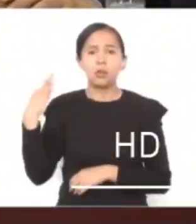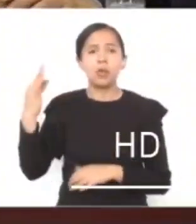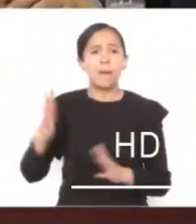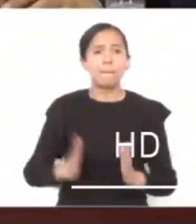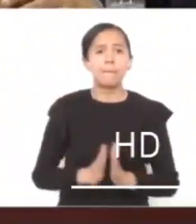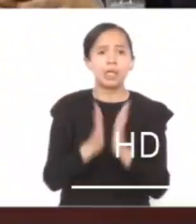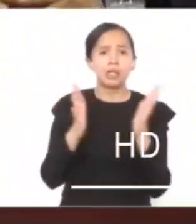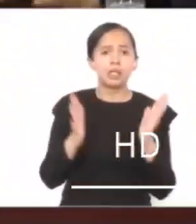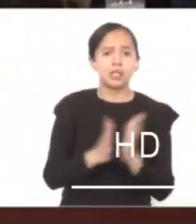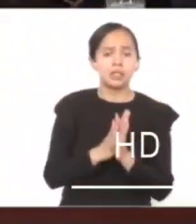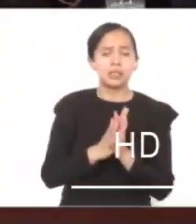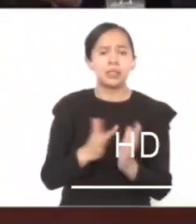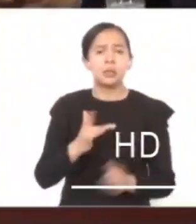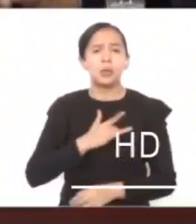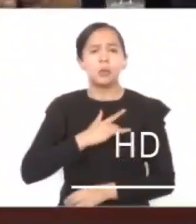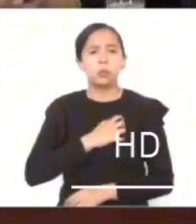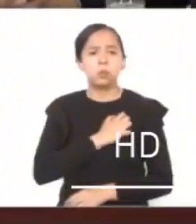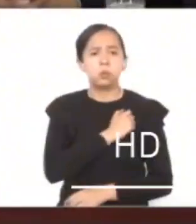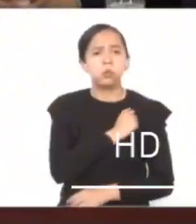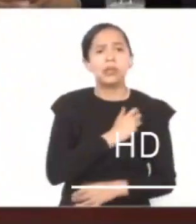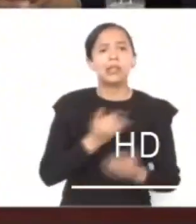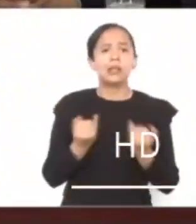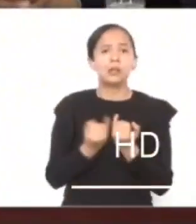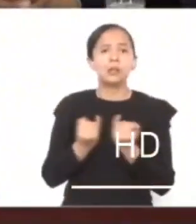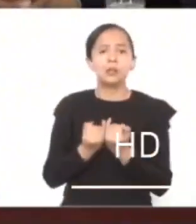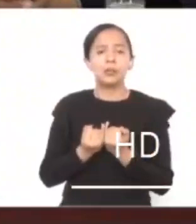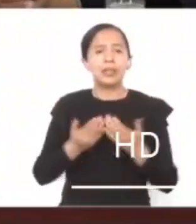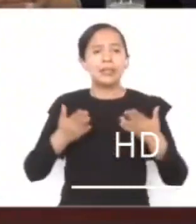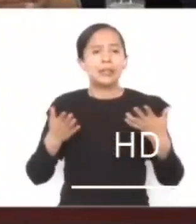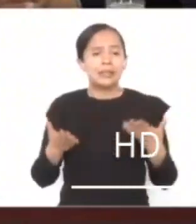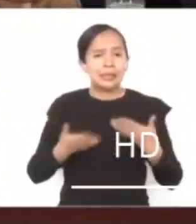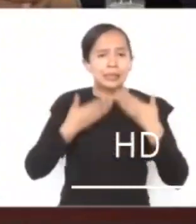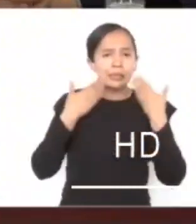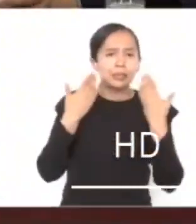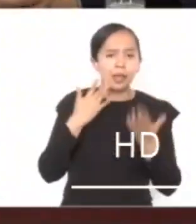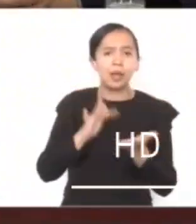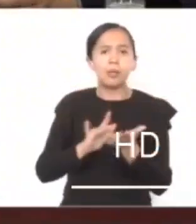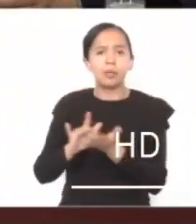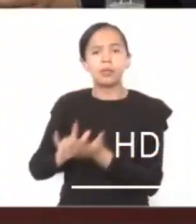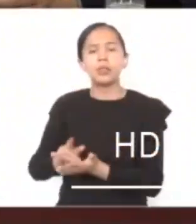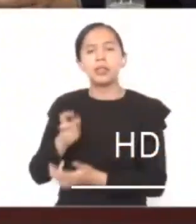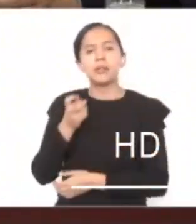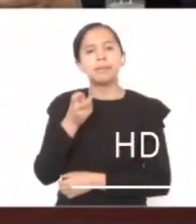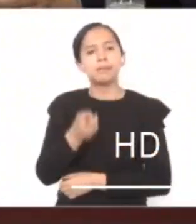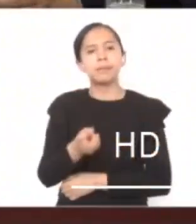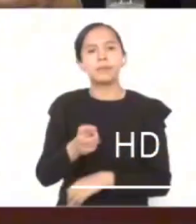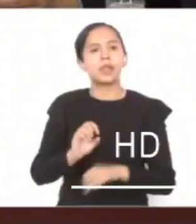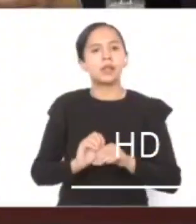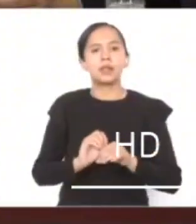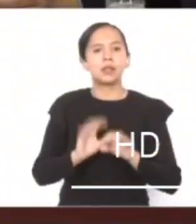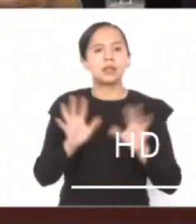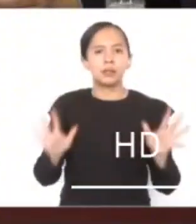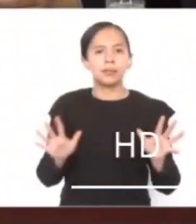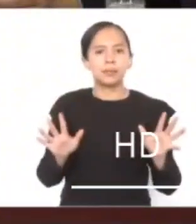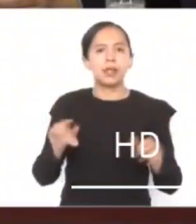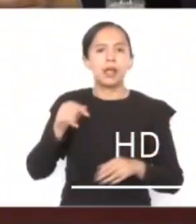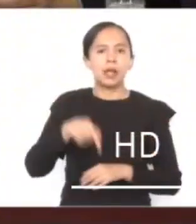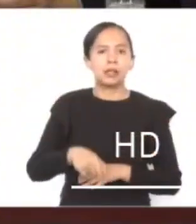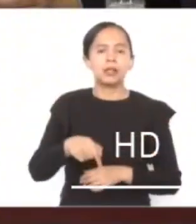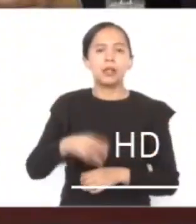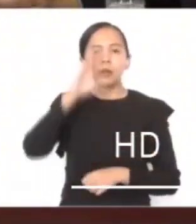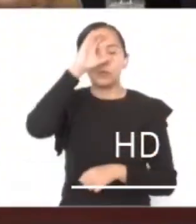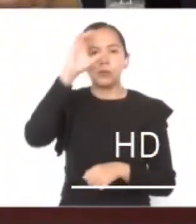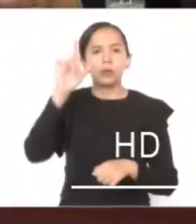participación, su solidaridad, su organización, su experiencia ha sido clave para generar un cambio en